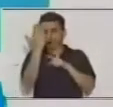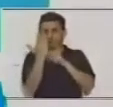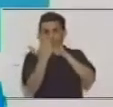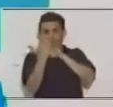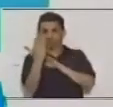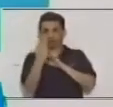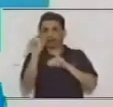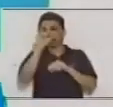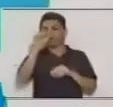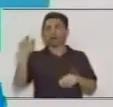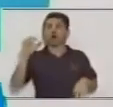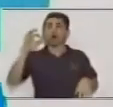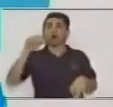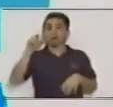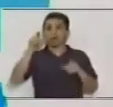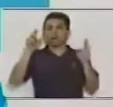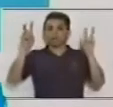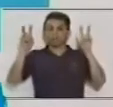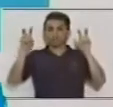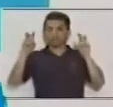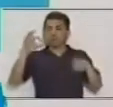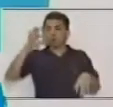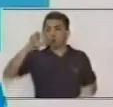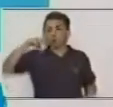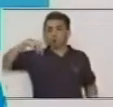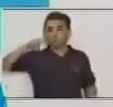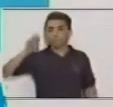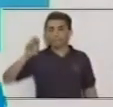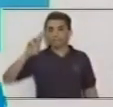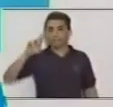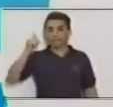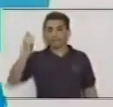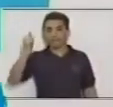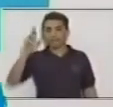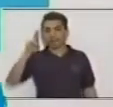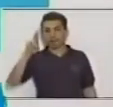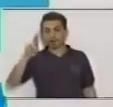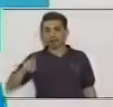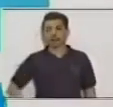eso. Operar. Colóquenlo, pues.